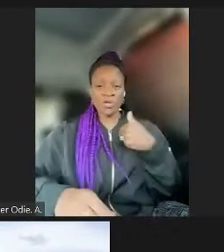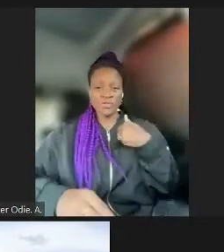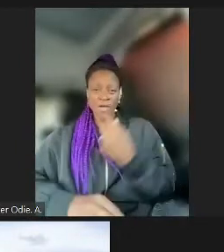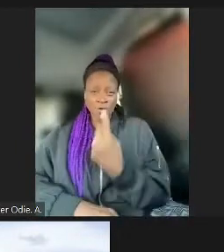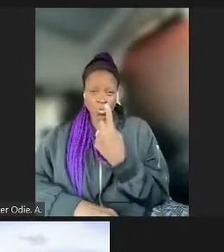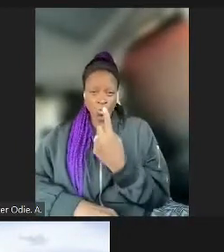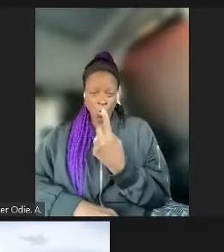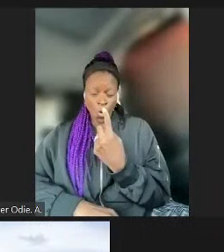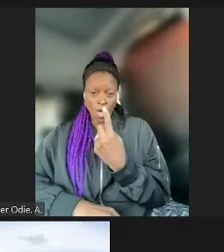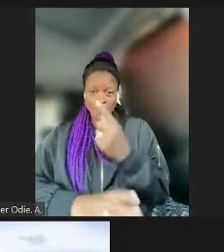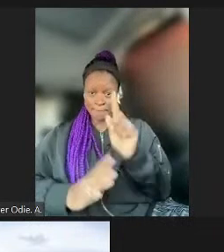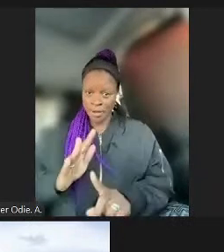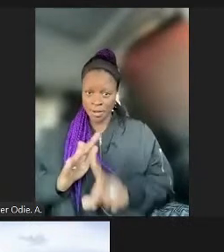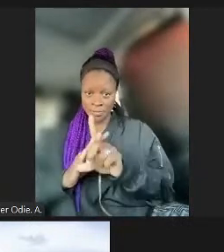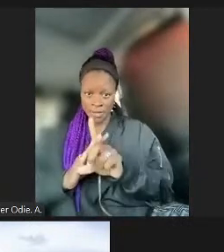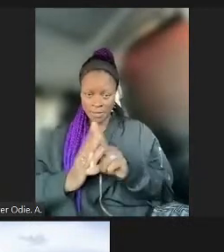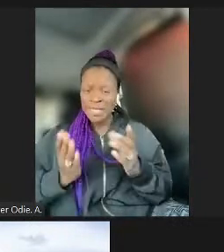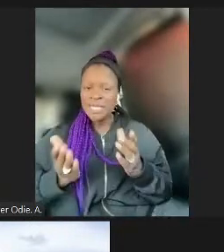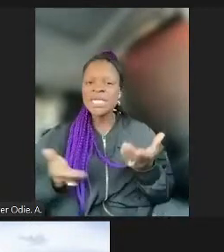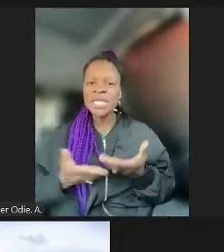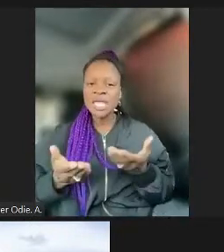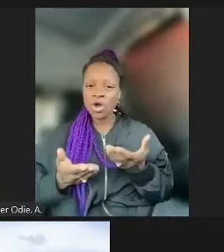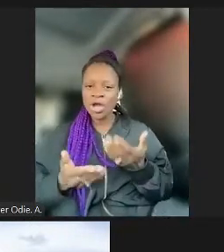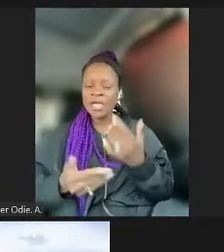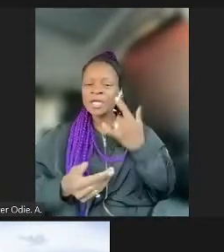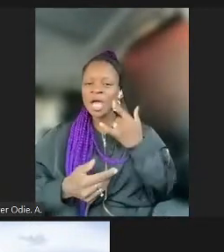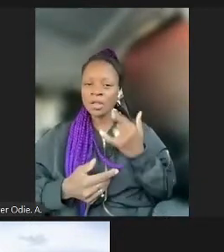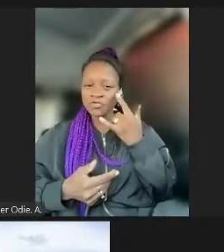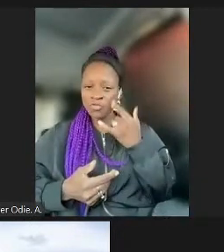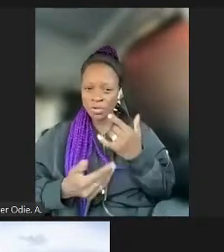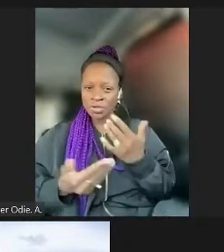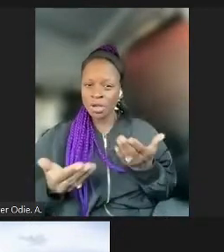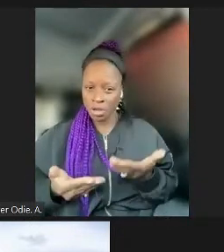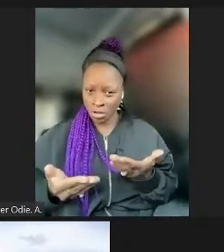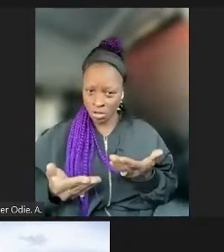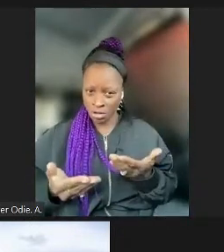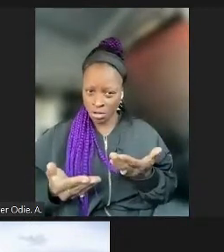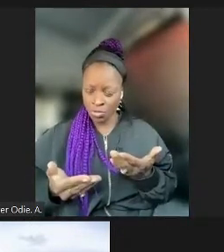un caso aquí en Estados Unidos, aquí en California. Entonces,